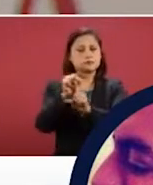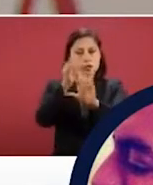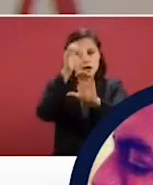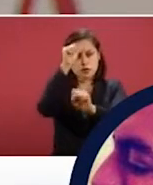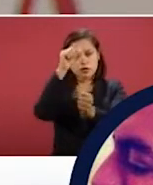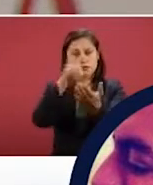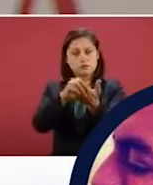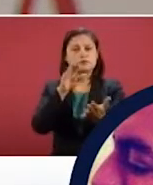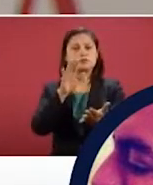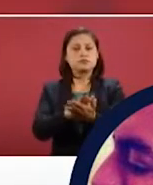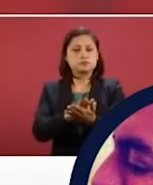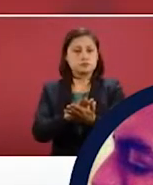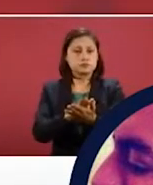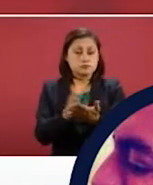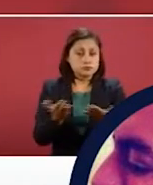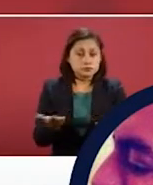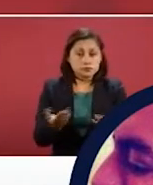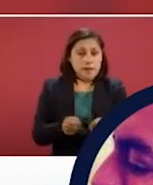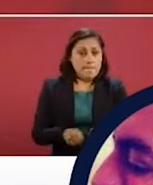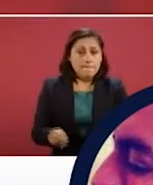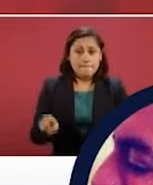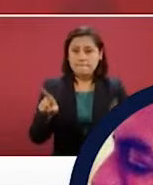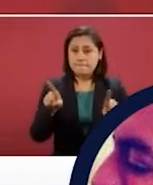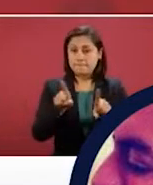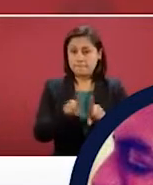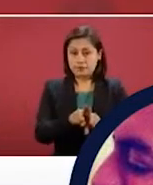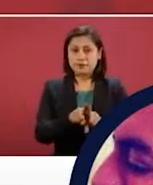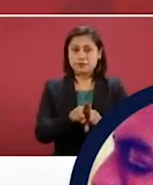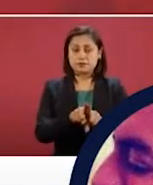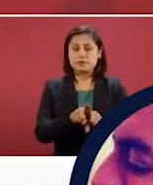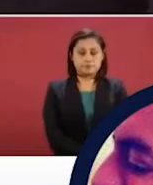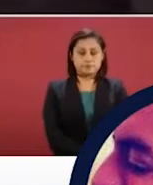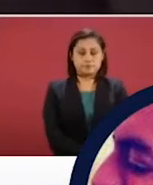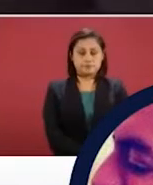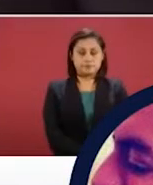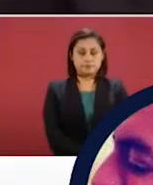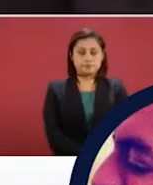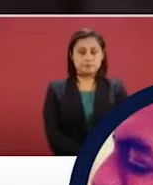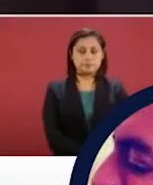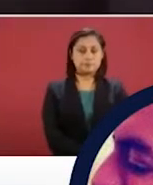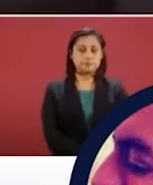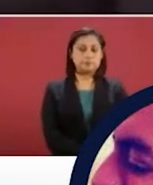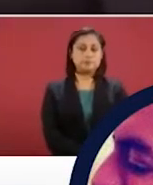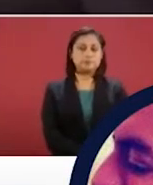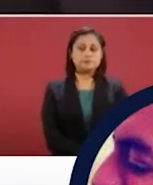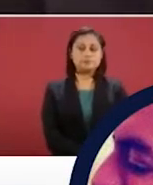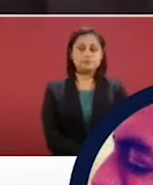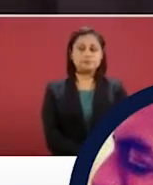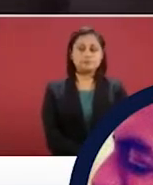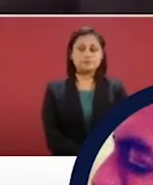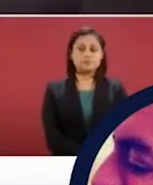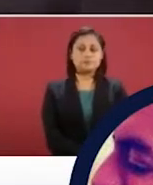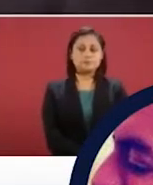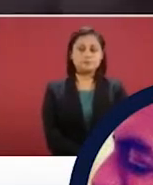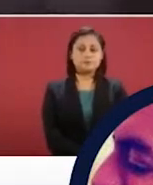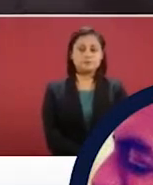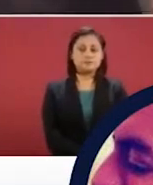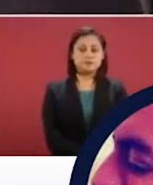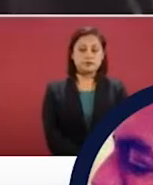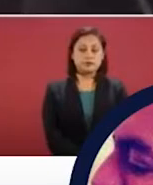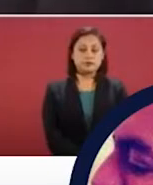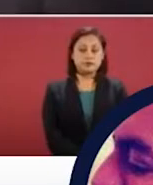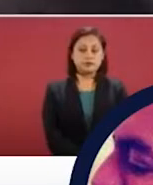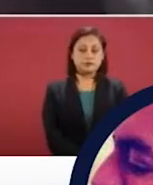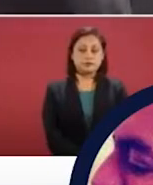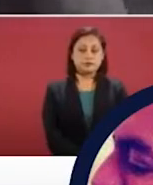planes. Déjame comentarte que en una revisión que hicimos así muy rápido al Plan Nacional de Infraestructura, hay dos proyectos que le pueden interesar a